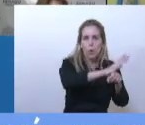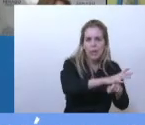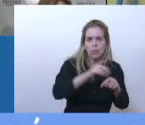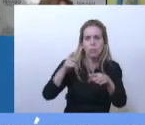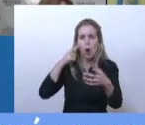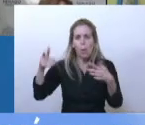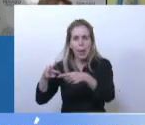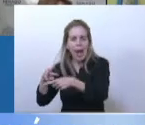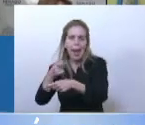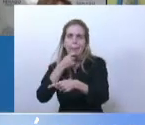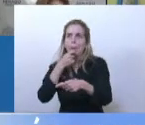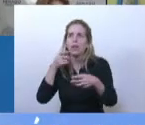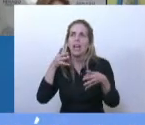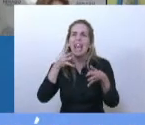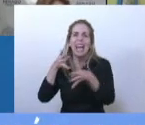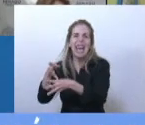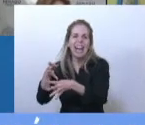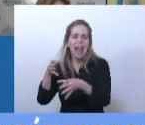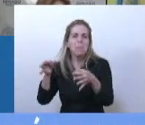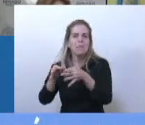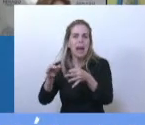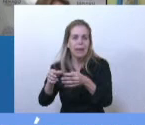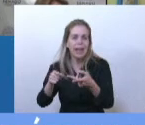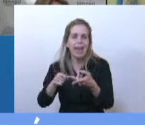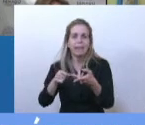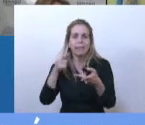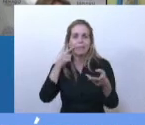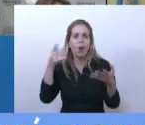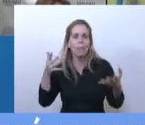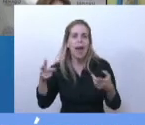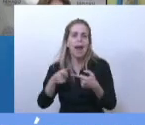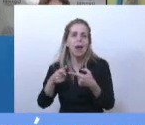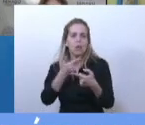con la guerra de las malvinas se ha comparado esta situación